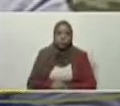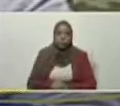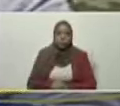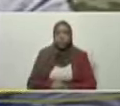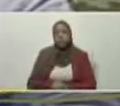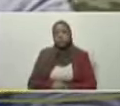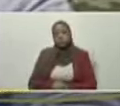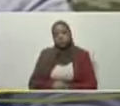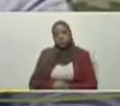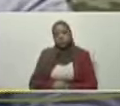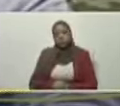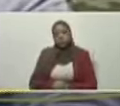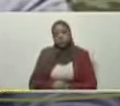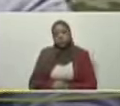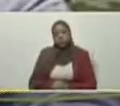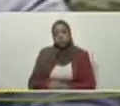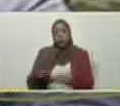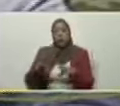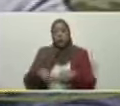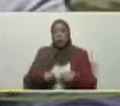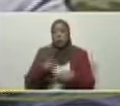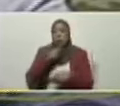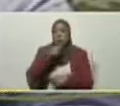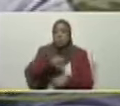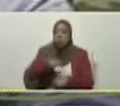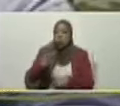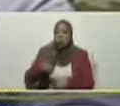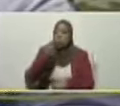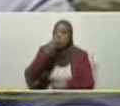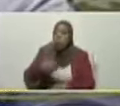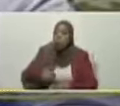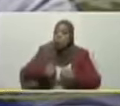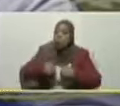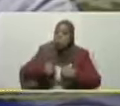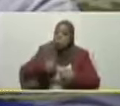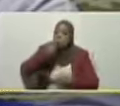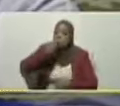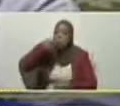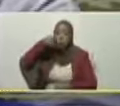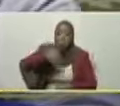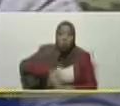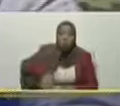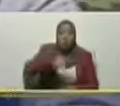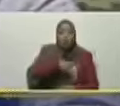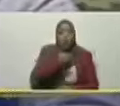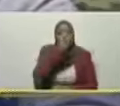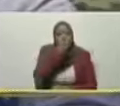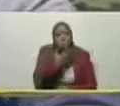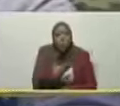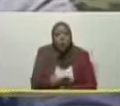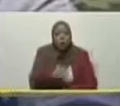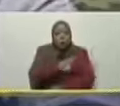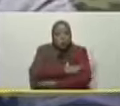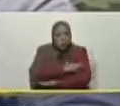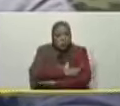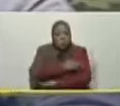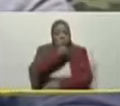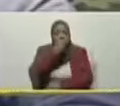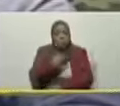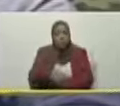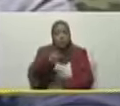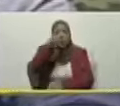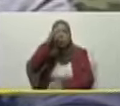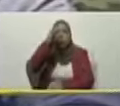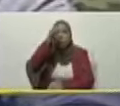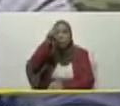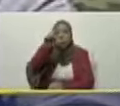La gente reconoce que se ha hecho un gran esfuerzo. Es un pueblo noble, el pueblo de Cumanacoa, noble y hermoso,